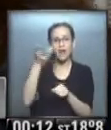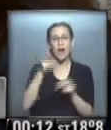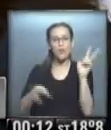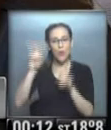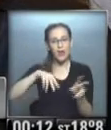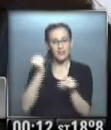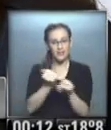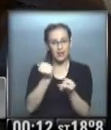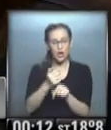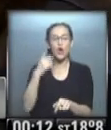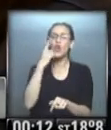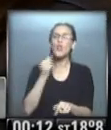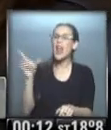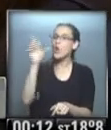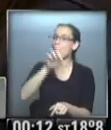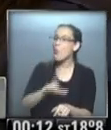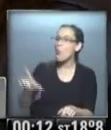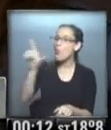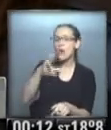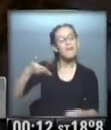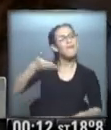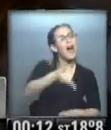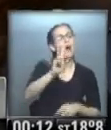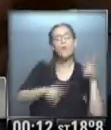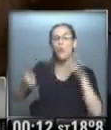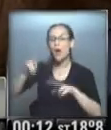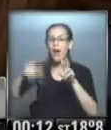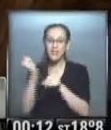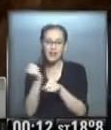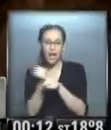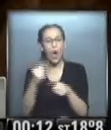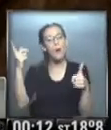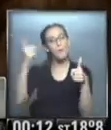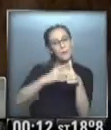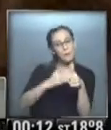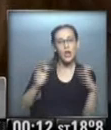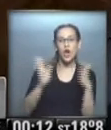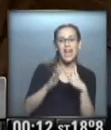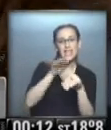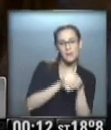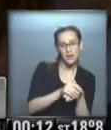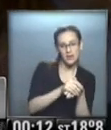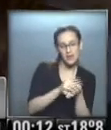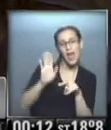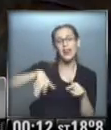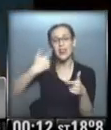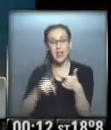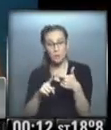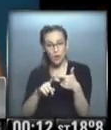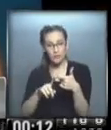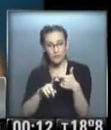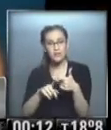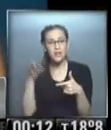el día lunes a buscar un trabajo. Primero se iba a ir a la casa de una amiga, Villa Bosch, y de ahí se iba a